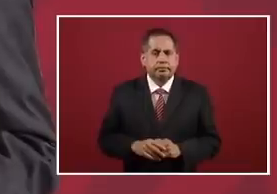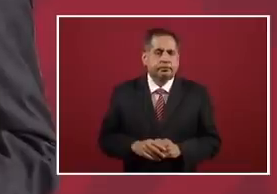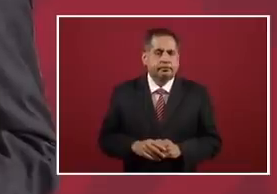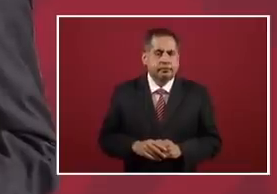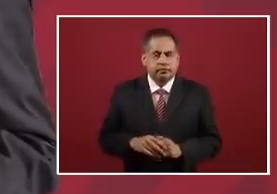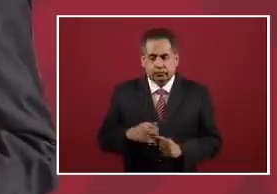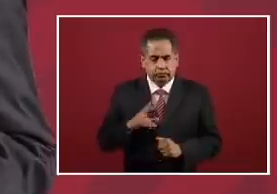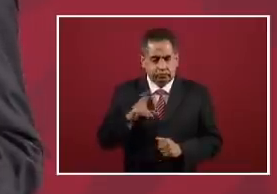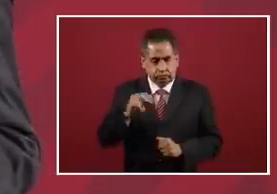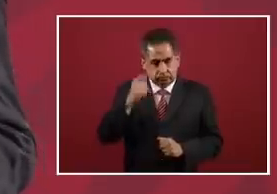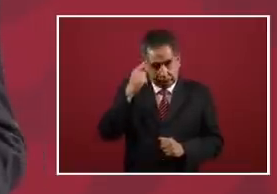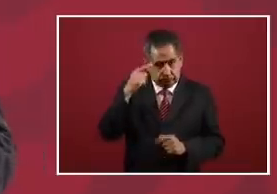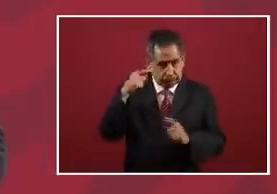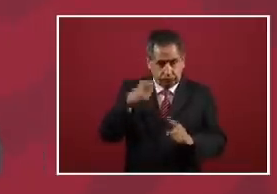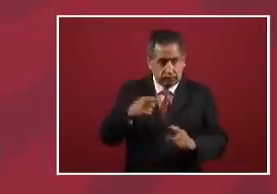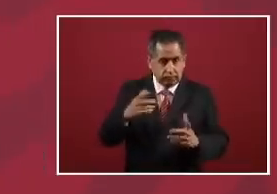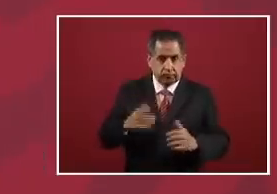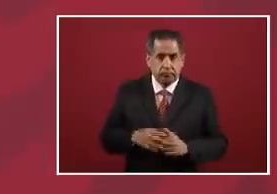No es